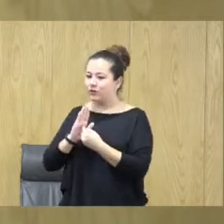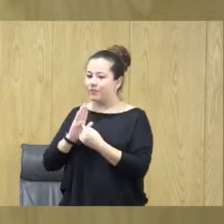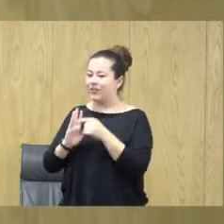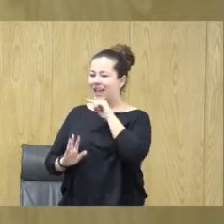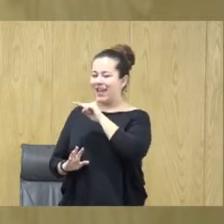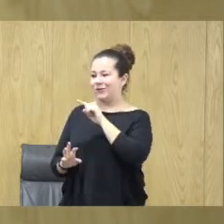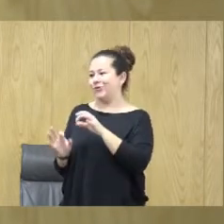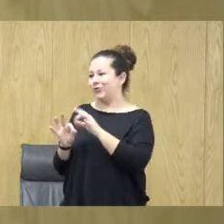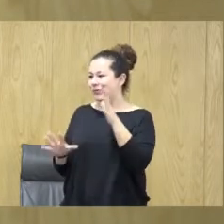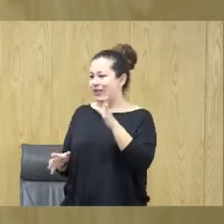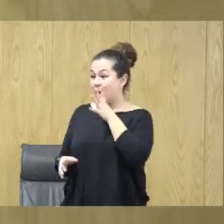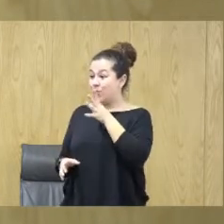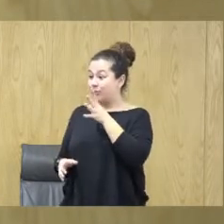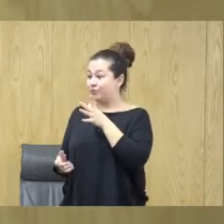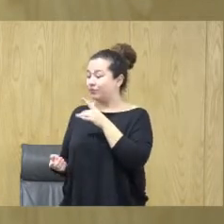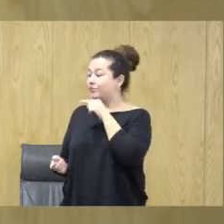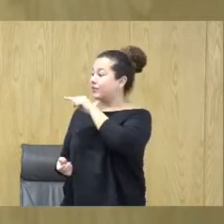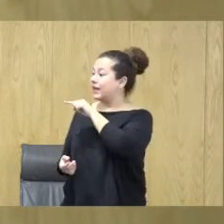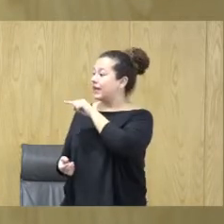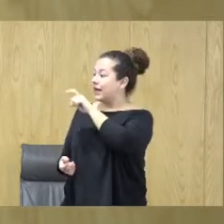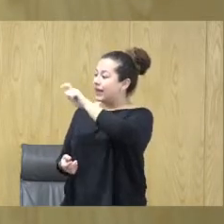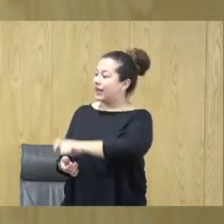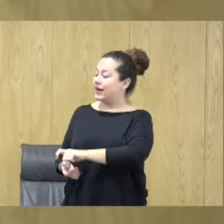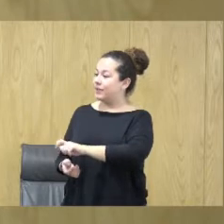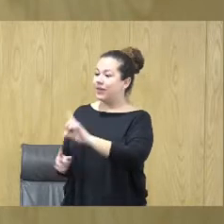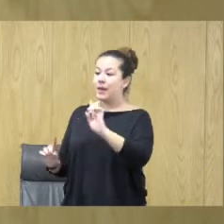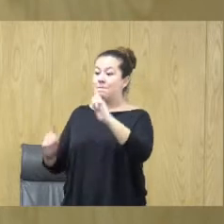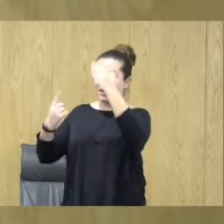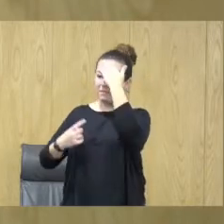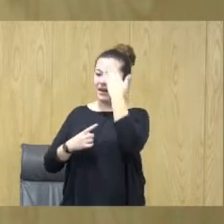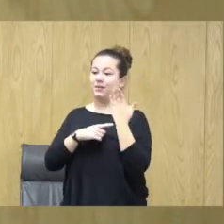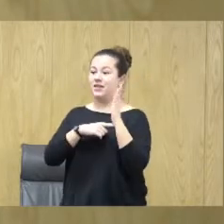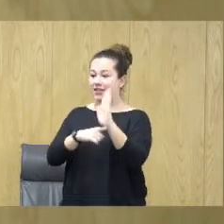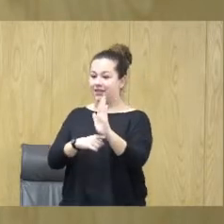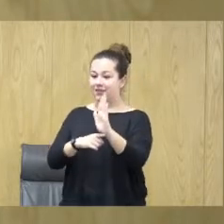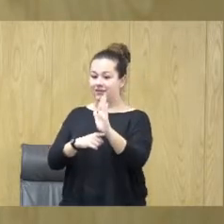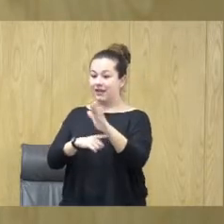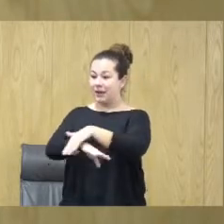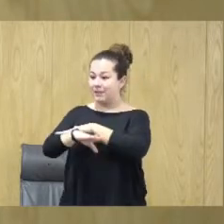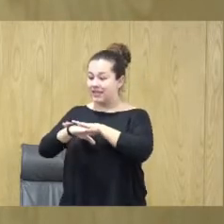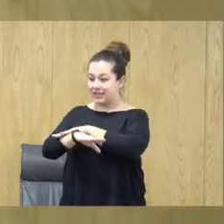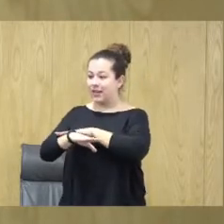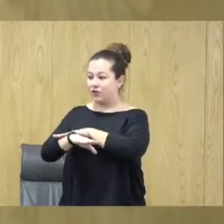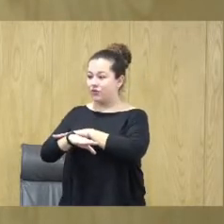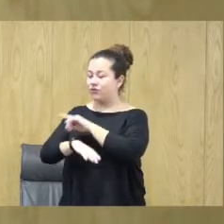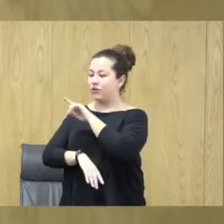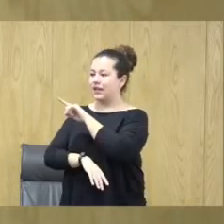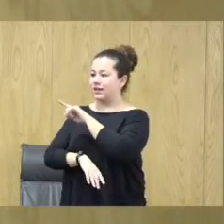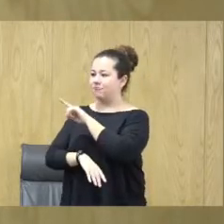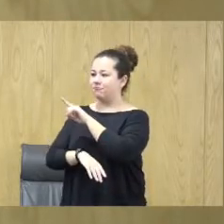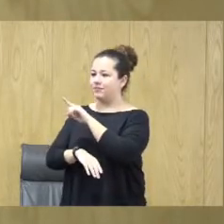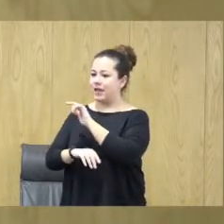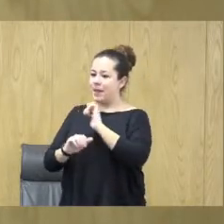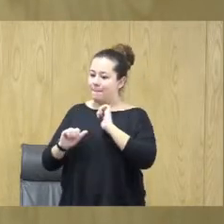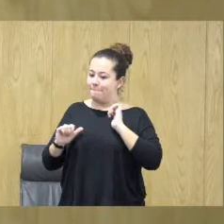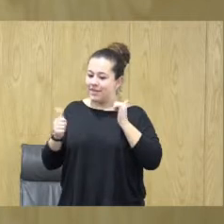tenido la suerte de ser el primer representante del Ministerio que abrió